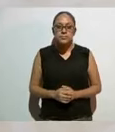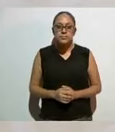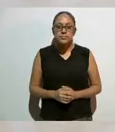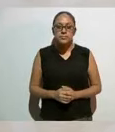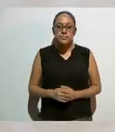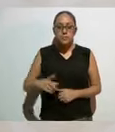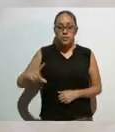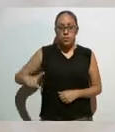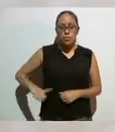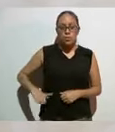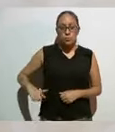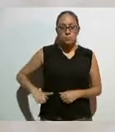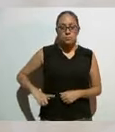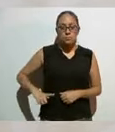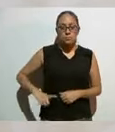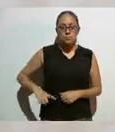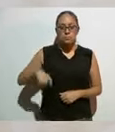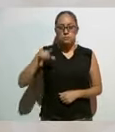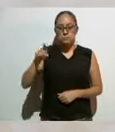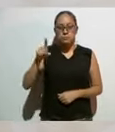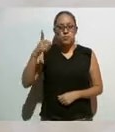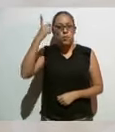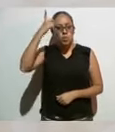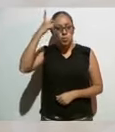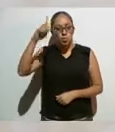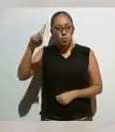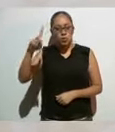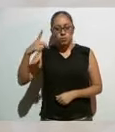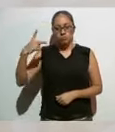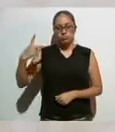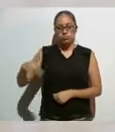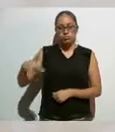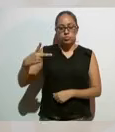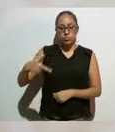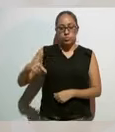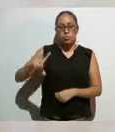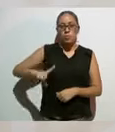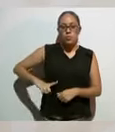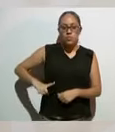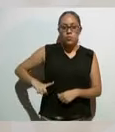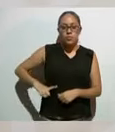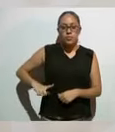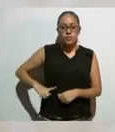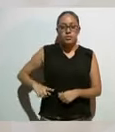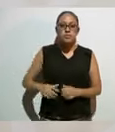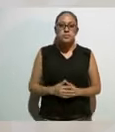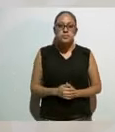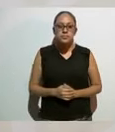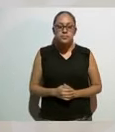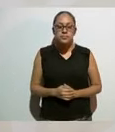la posesión legal o es